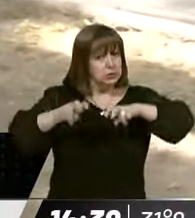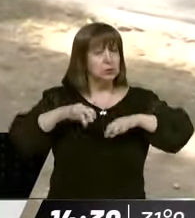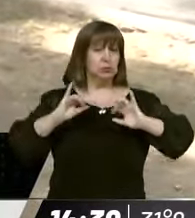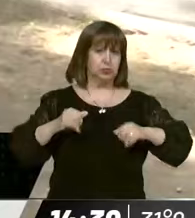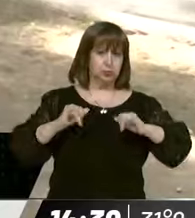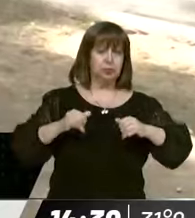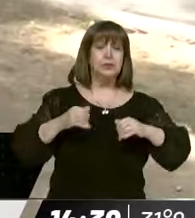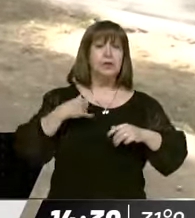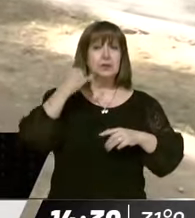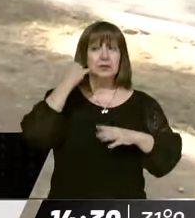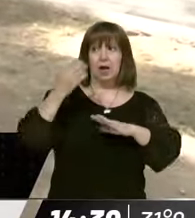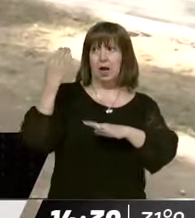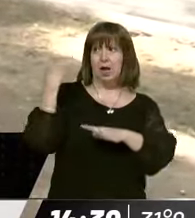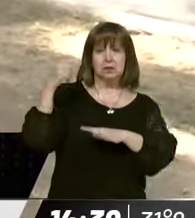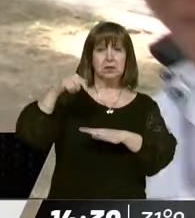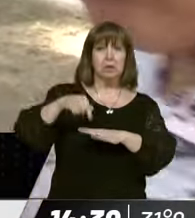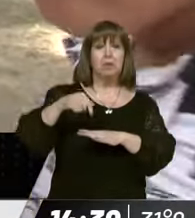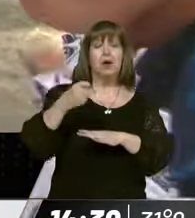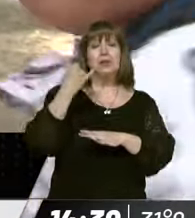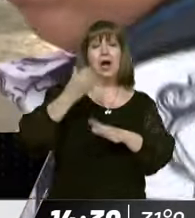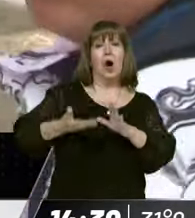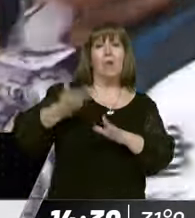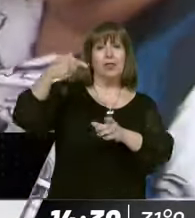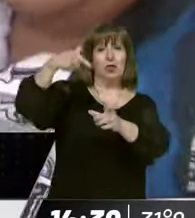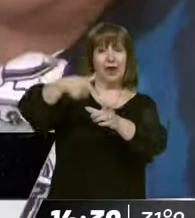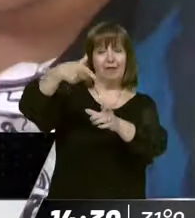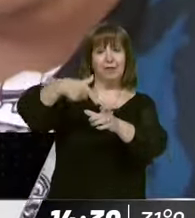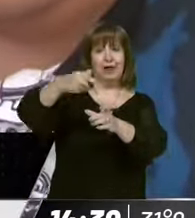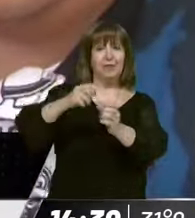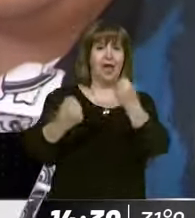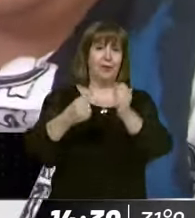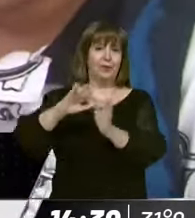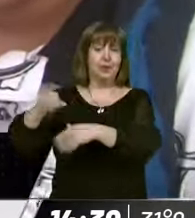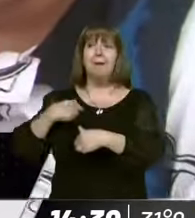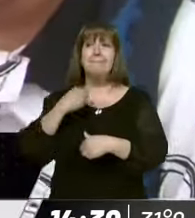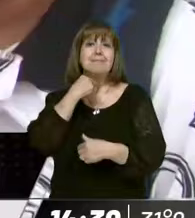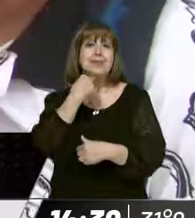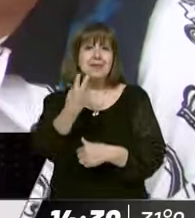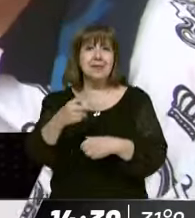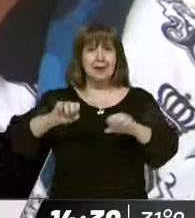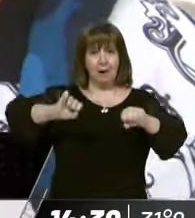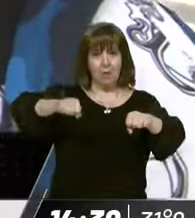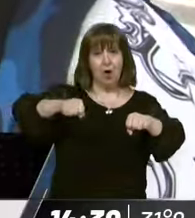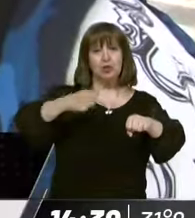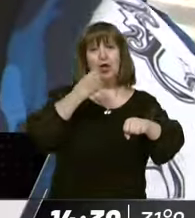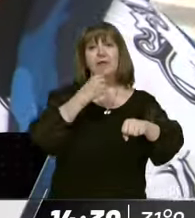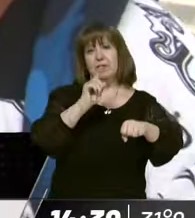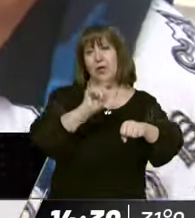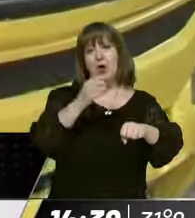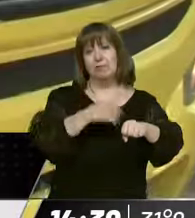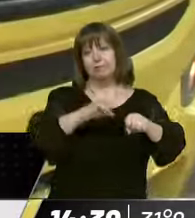muchísimo más de que sea el aumento de la nafta, sí. Tengo mi hija que tiene moto y prefiere ahora andar